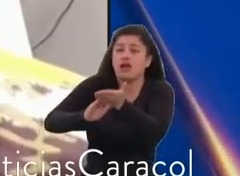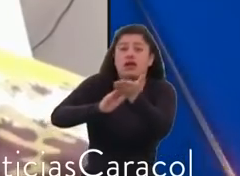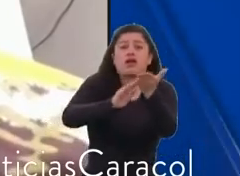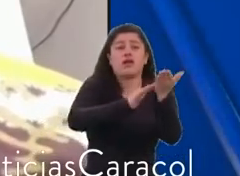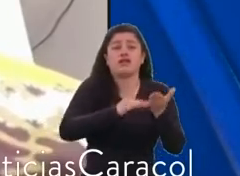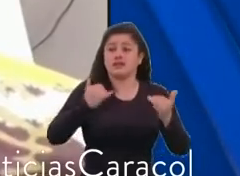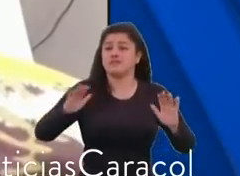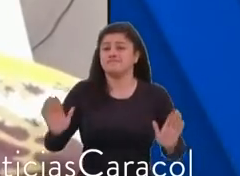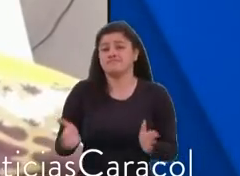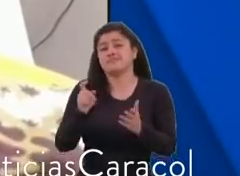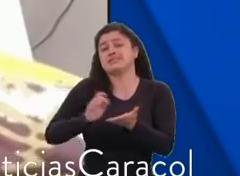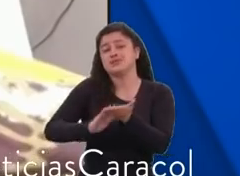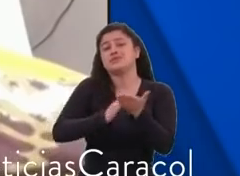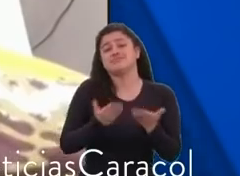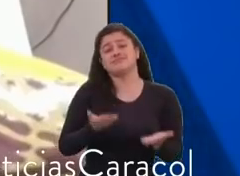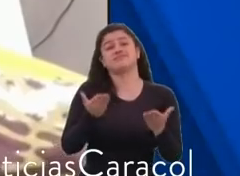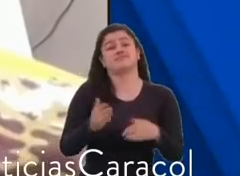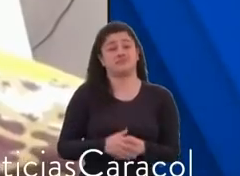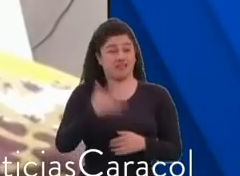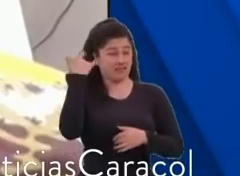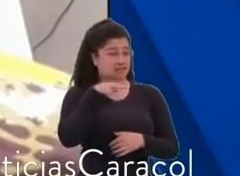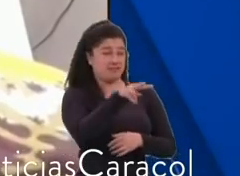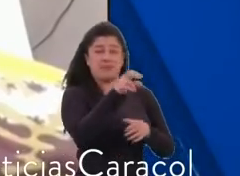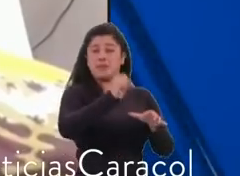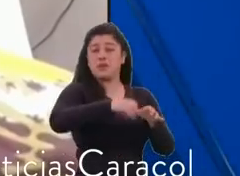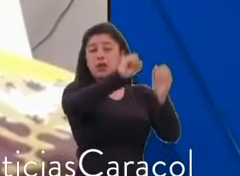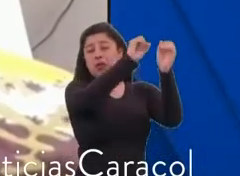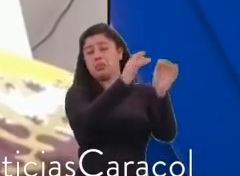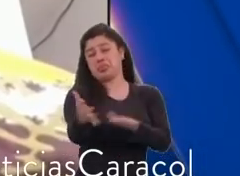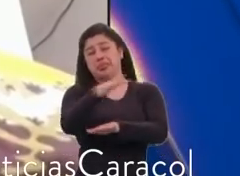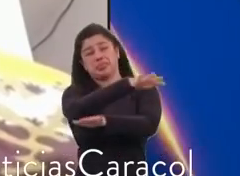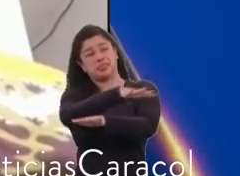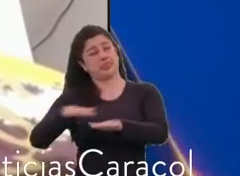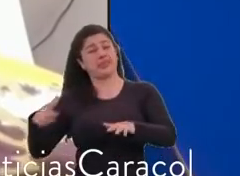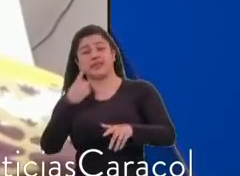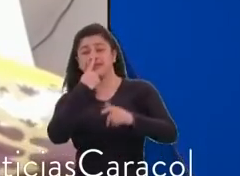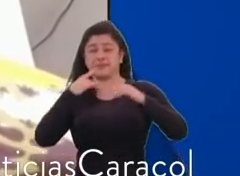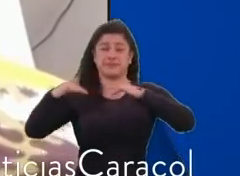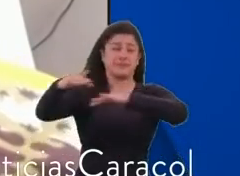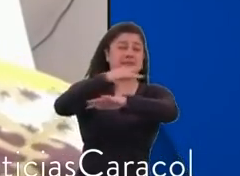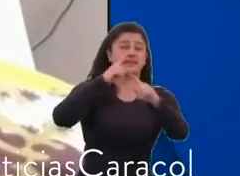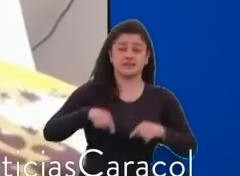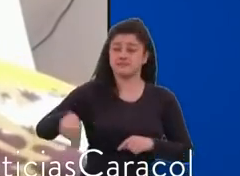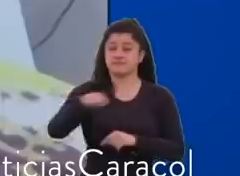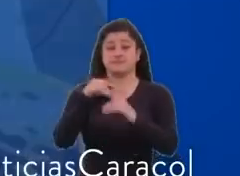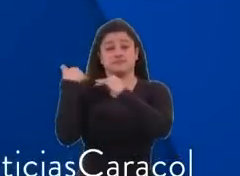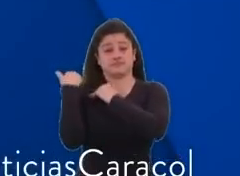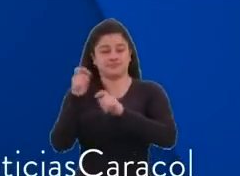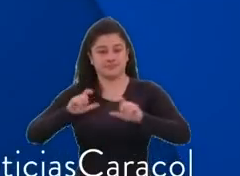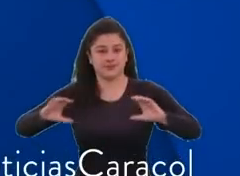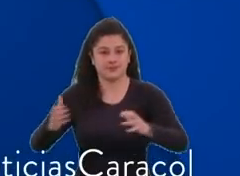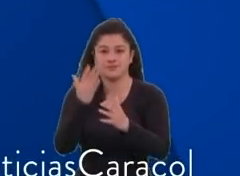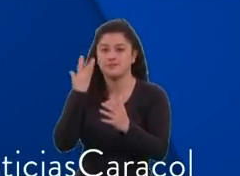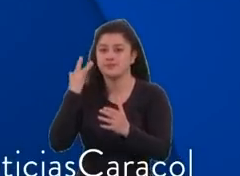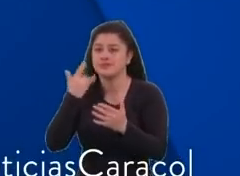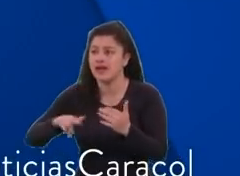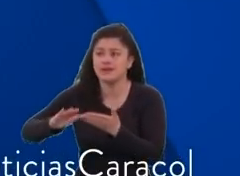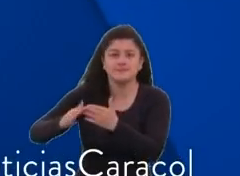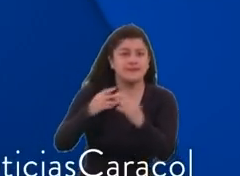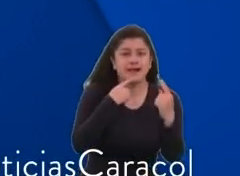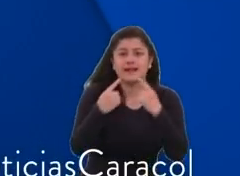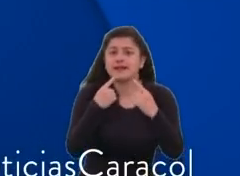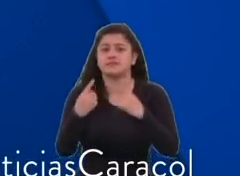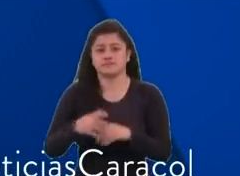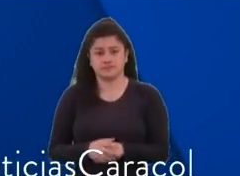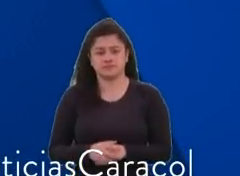de las comunidades negras y, por supuesto, del Consejo Comunitario como máxima autoridad del territorio. ¿Y qué dice la autoridad de Acandí, el